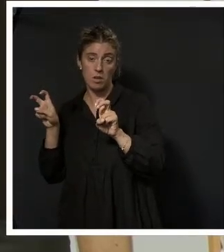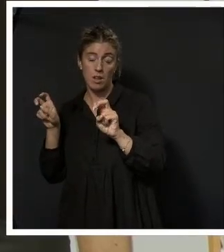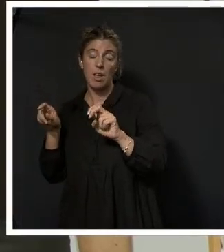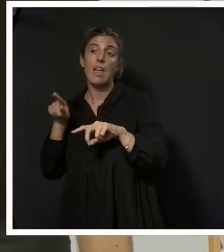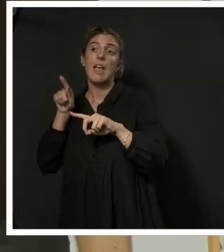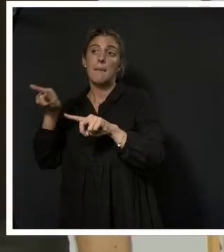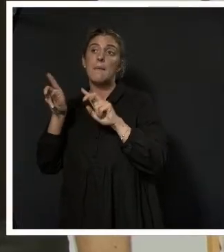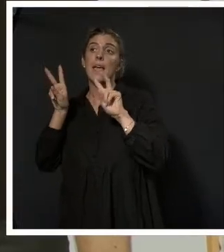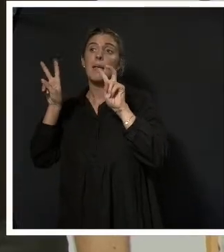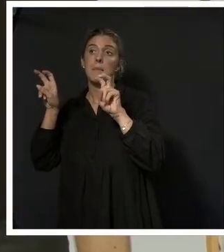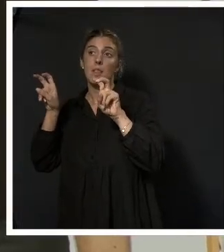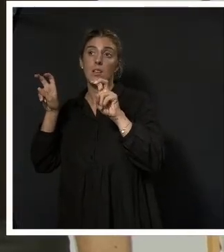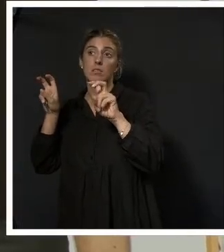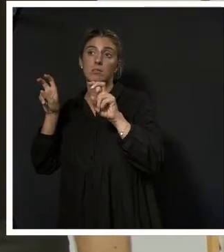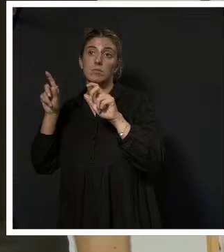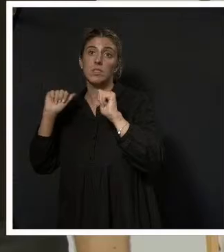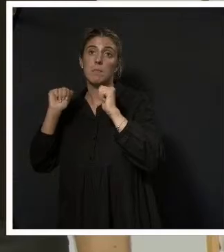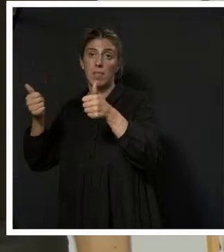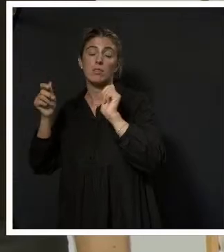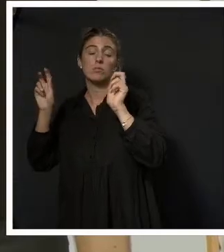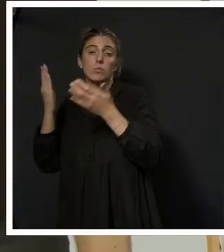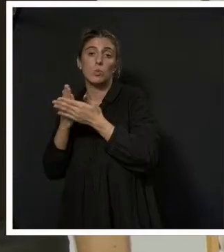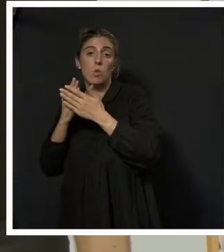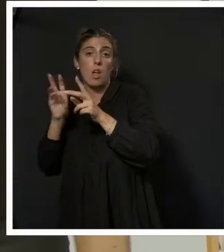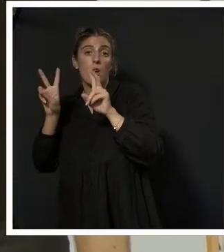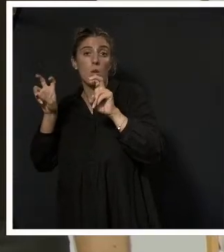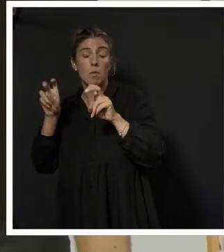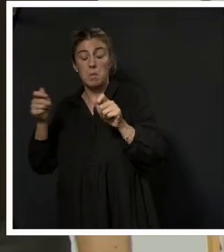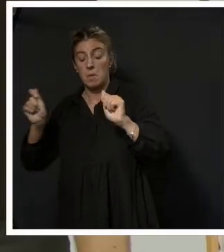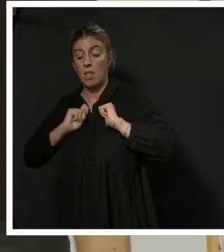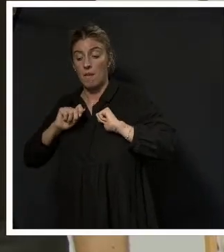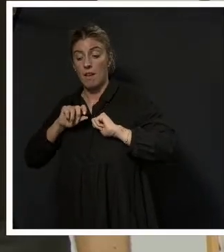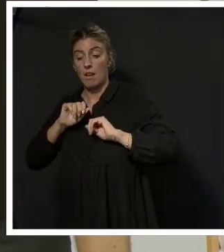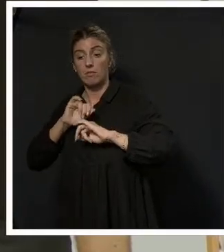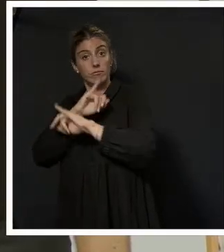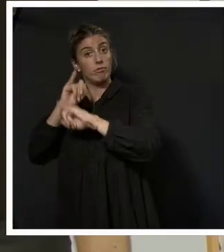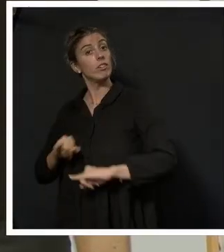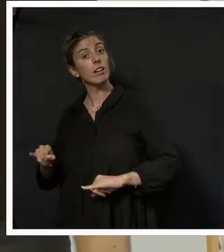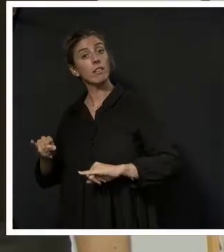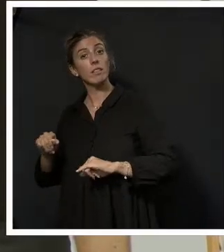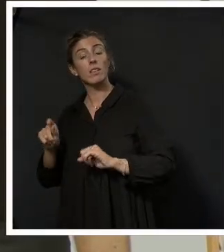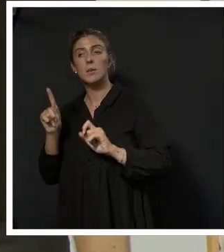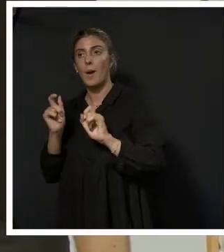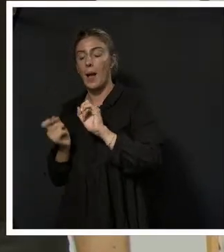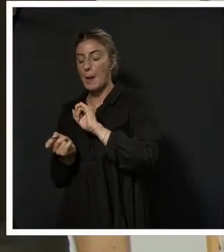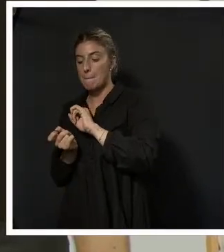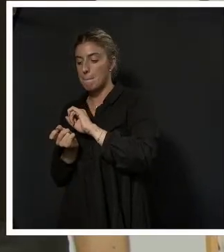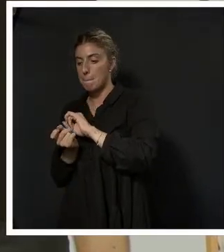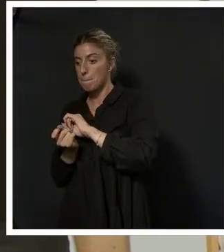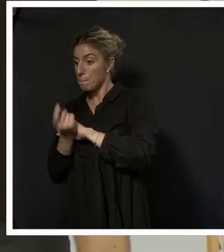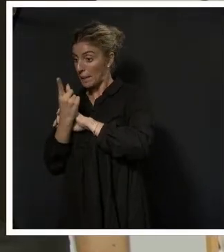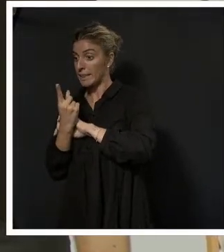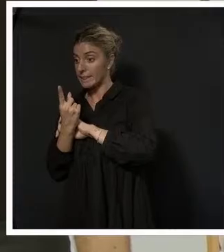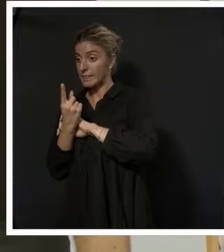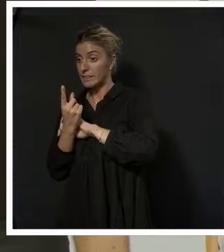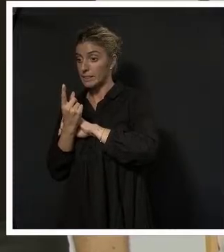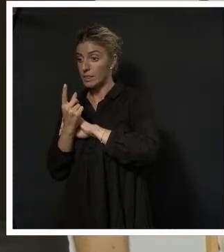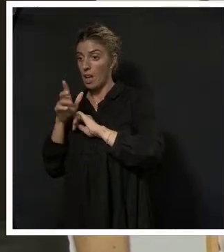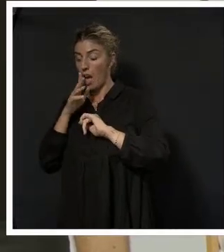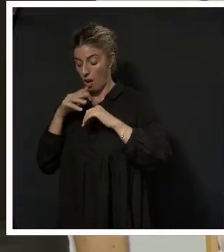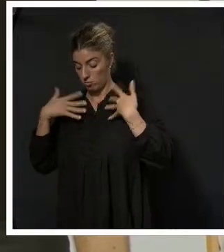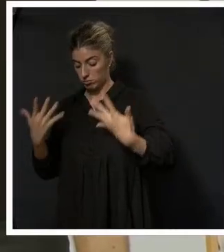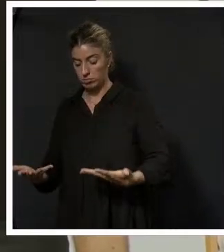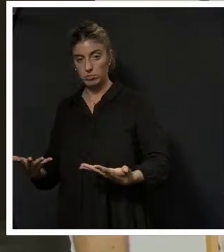estudiando algo que me fascia feliz entonces fue como a chispa que encendé volumen de lo que son a día de